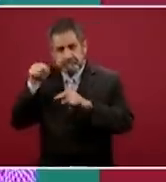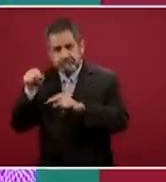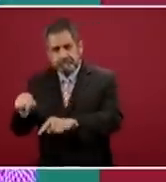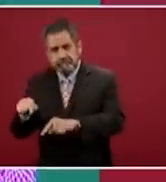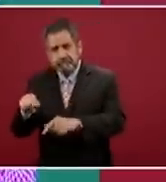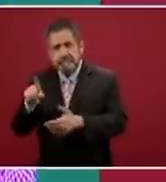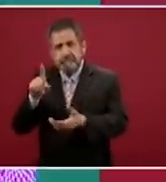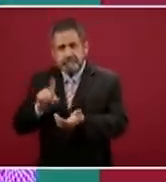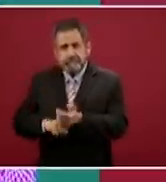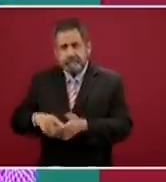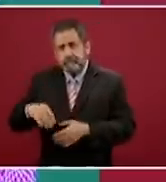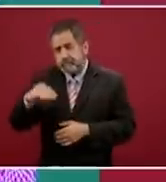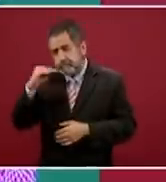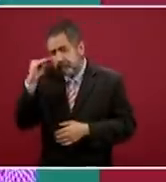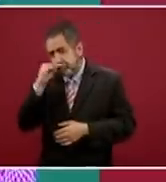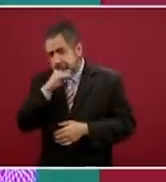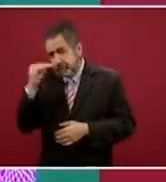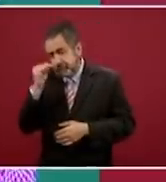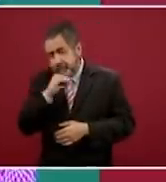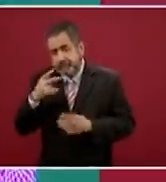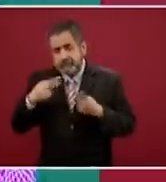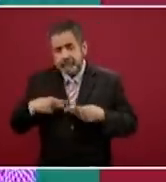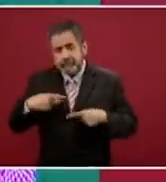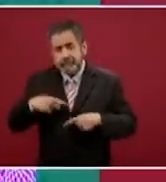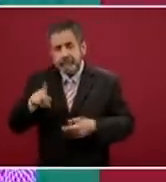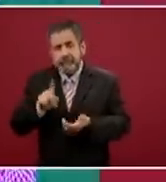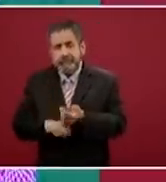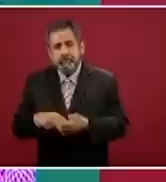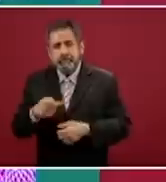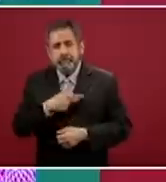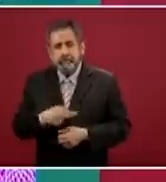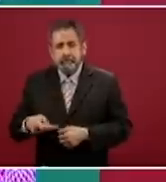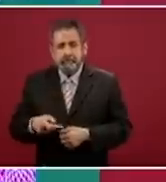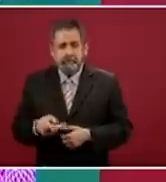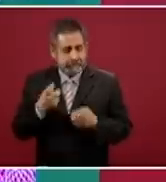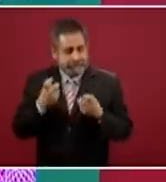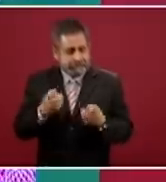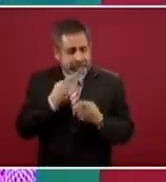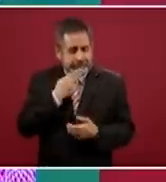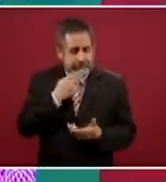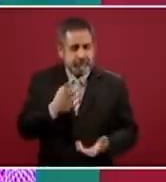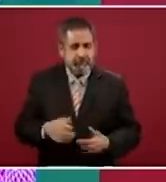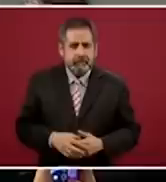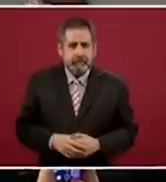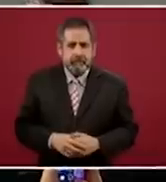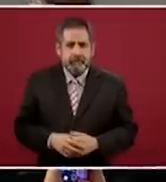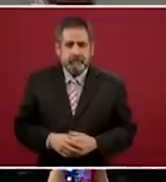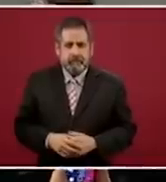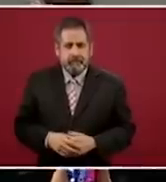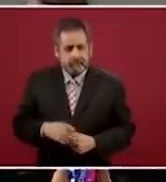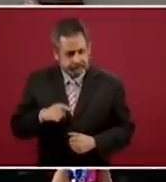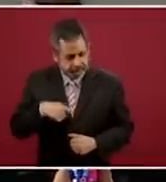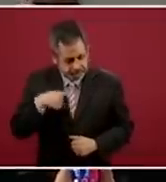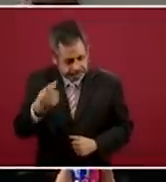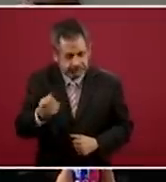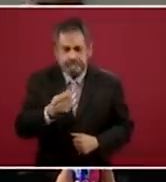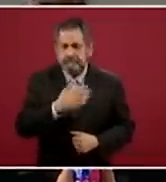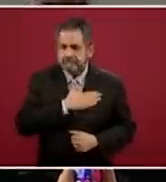manera gratuita a la gente pobre. Llamo